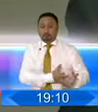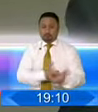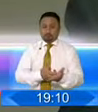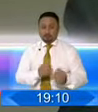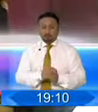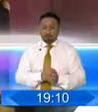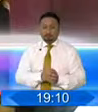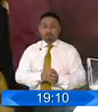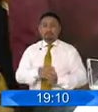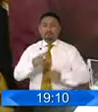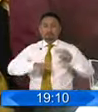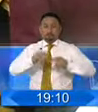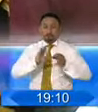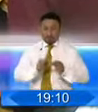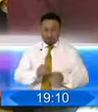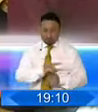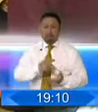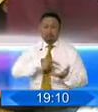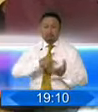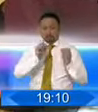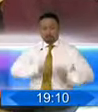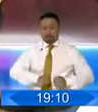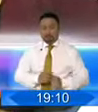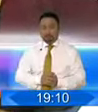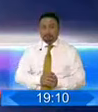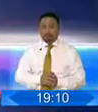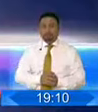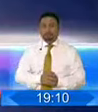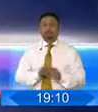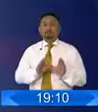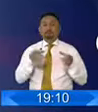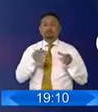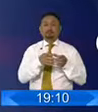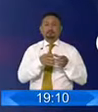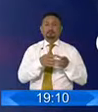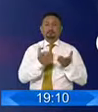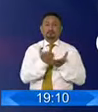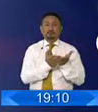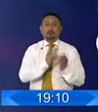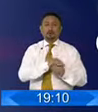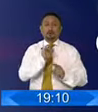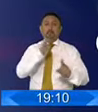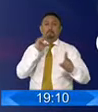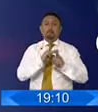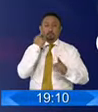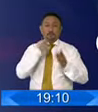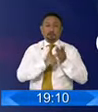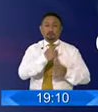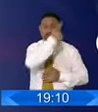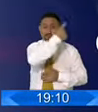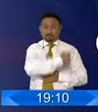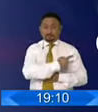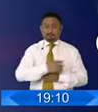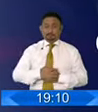contribución de mejoras. A través de los balcones de servicio de las administraciones zonales, por medio de un mensaje de texto con la palabra predio